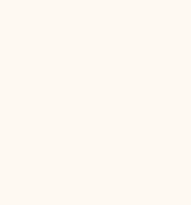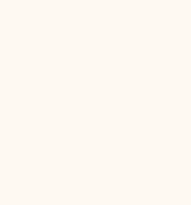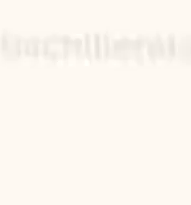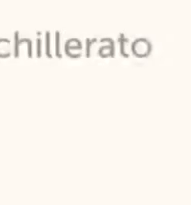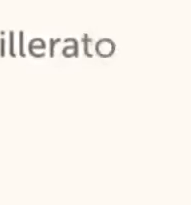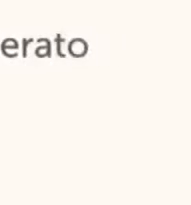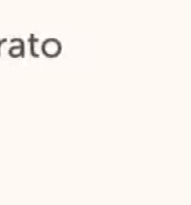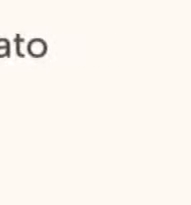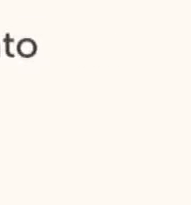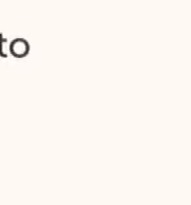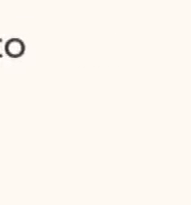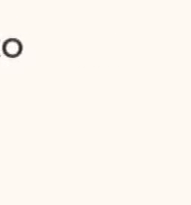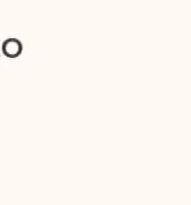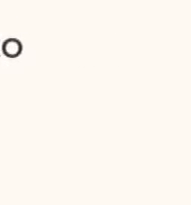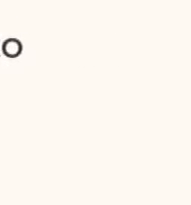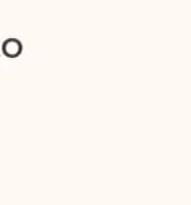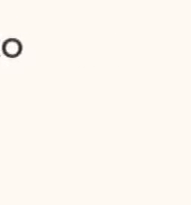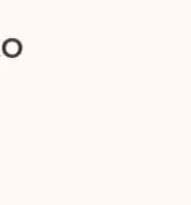A continuación,